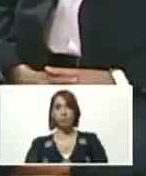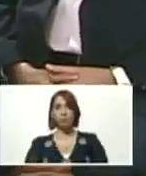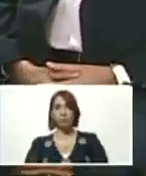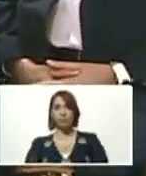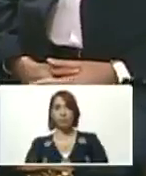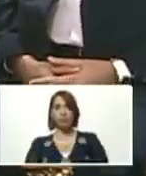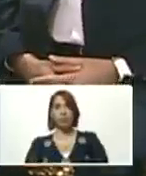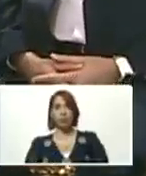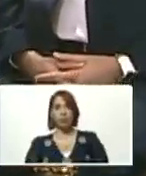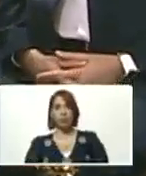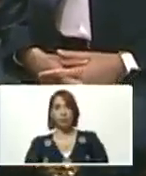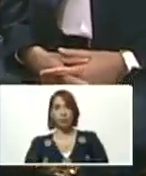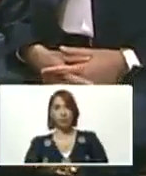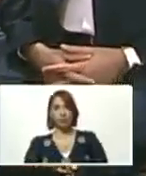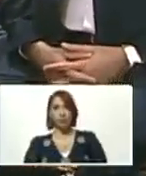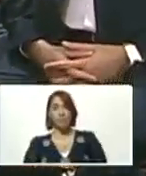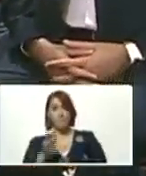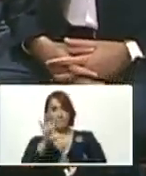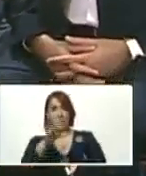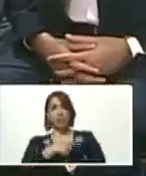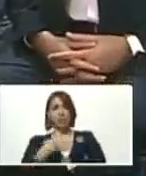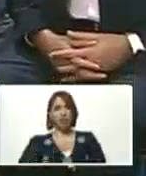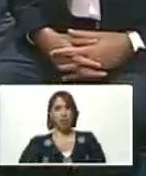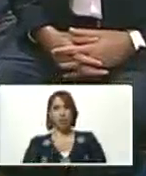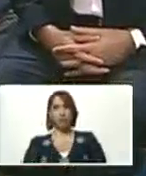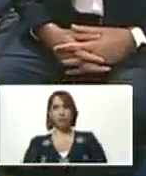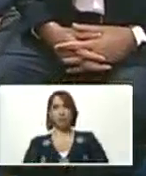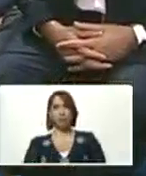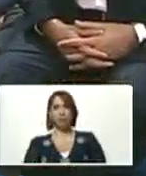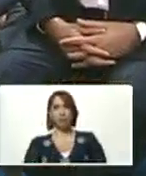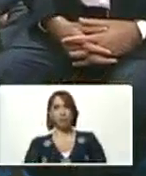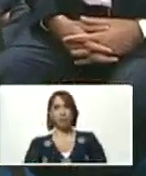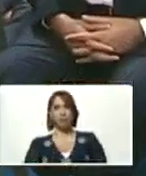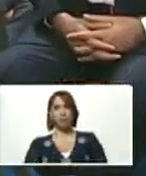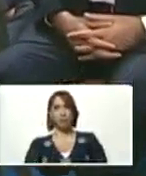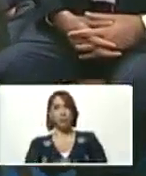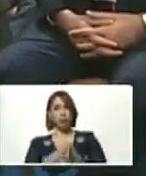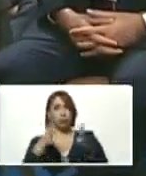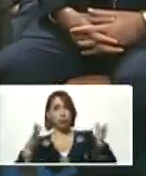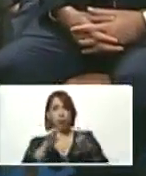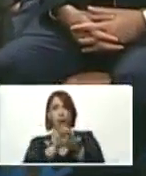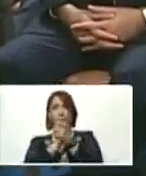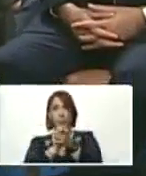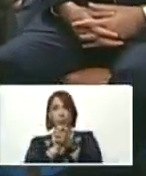República Popular China, nuestros grandes compañeros y amigos,